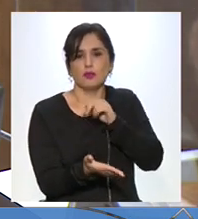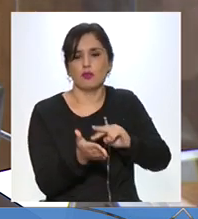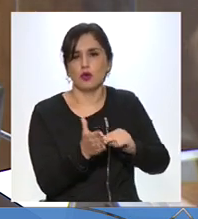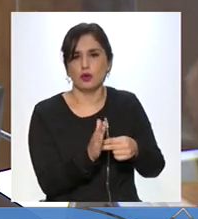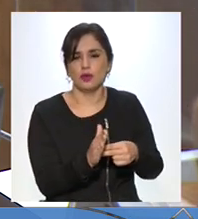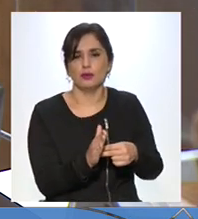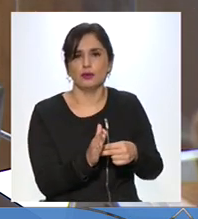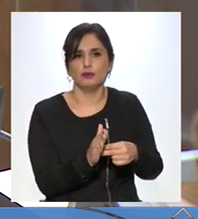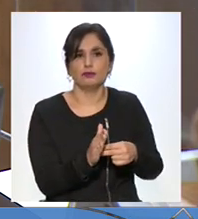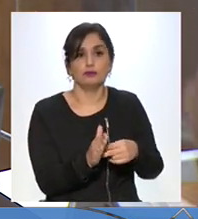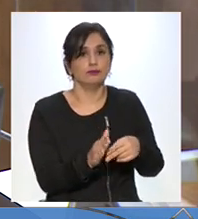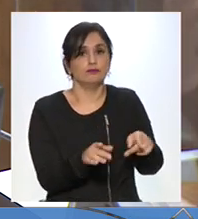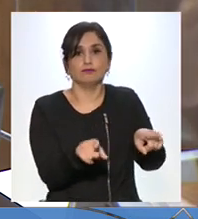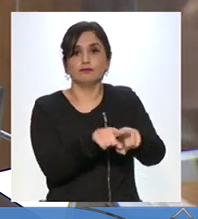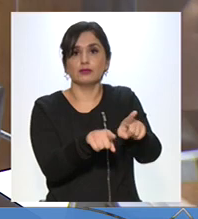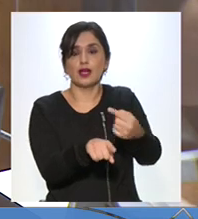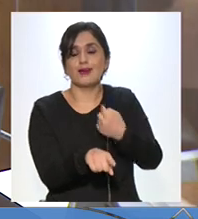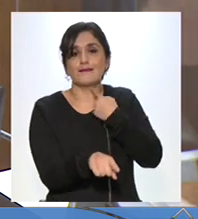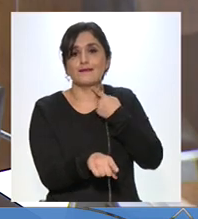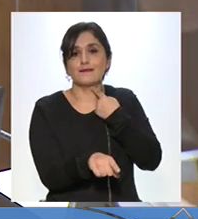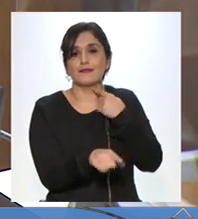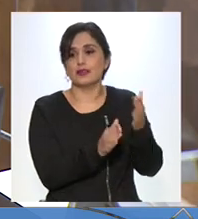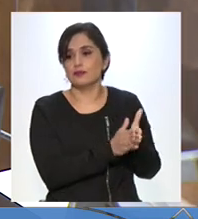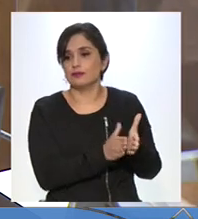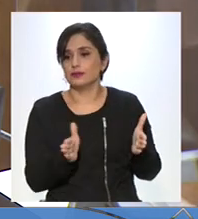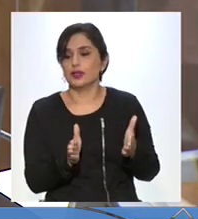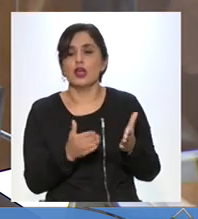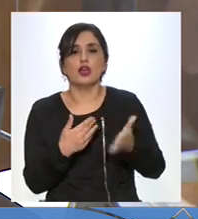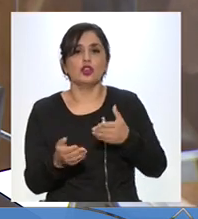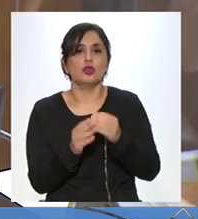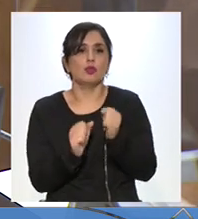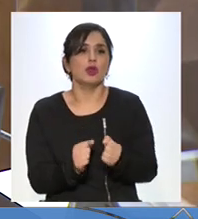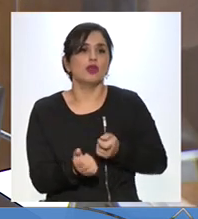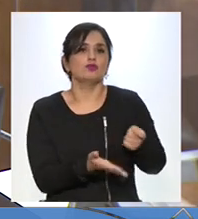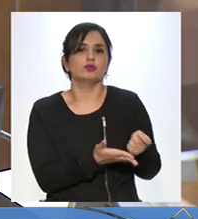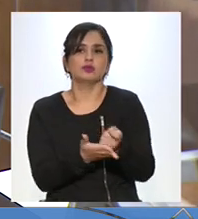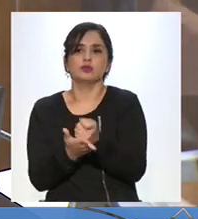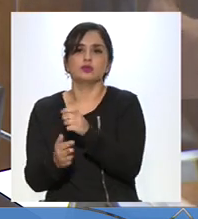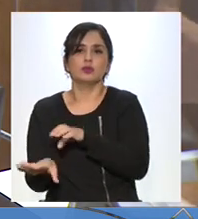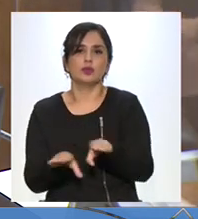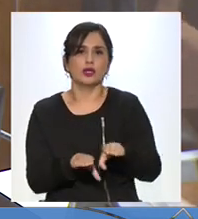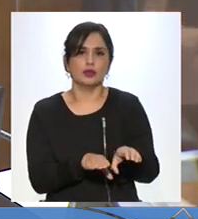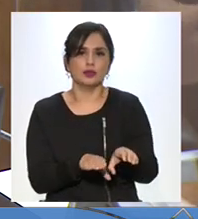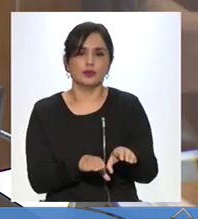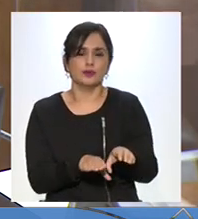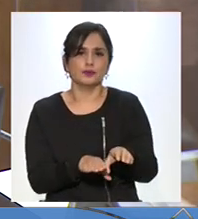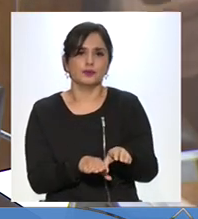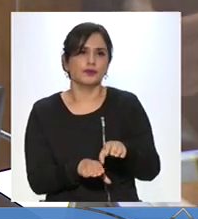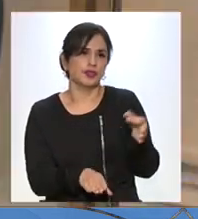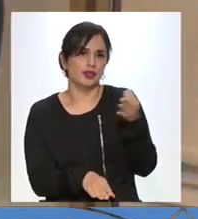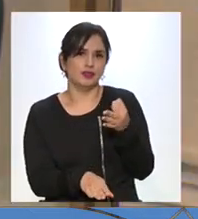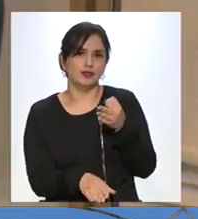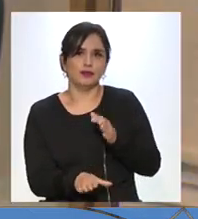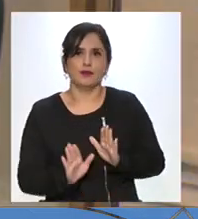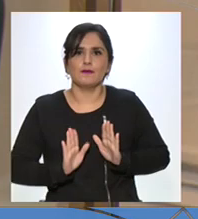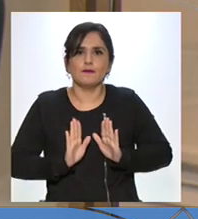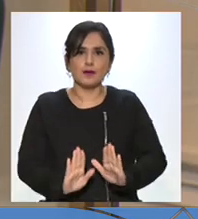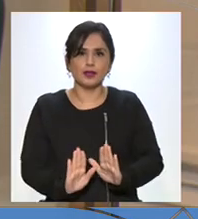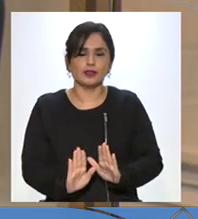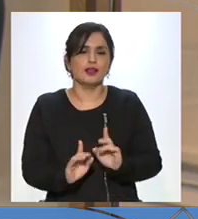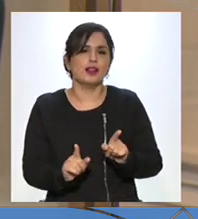que van a estar afectos a una época donde pudieron adquirir muchos bienes, y por cierto nos señalan que va a haber un frenazo a la